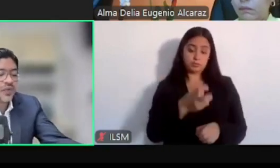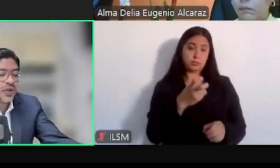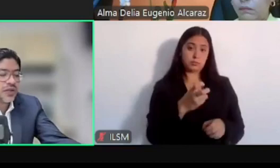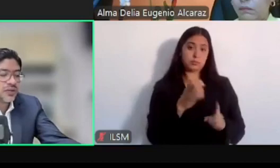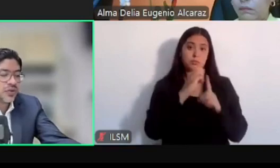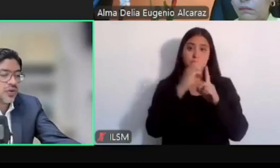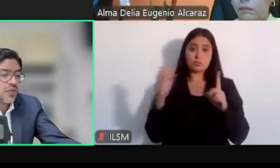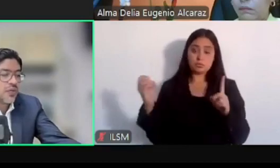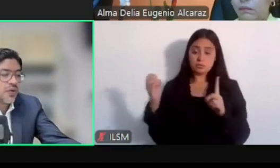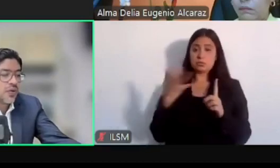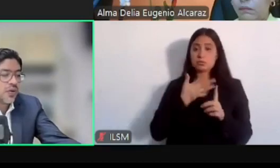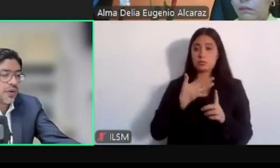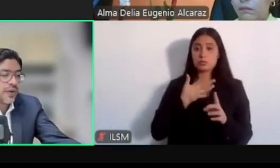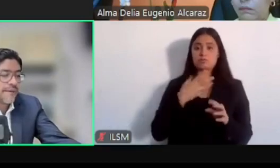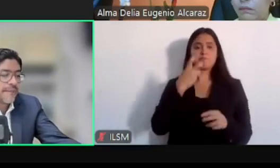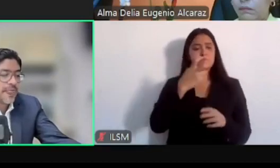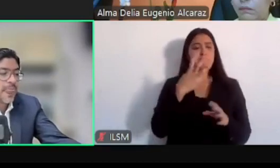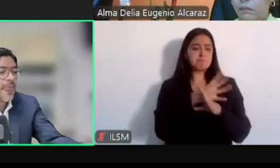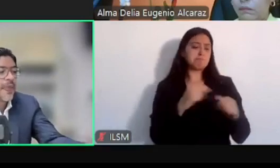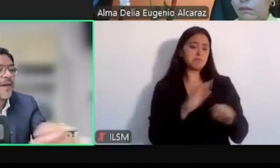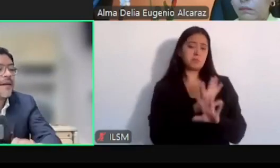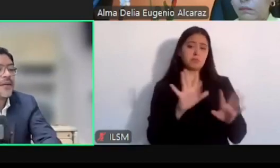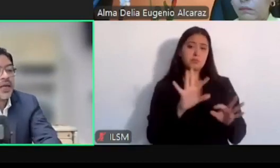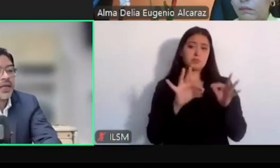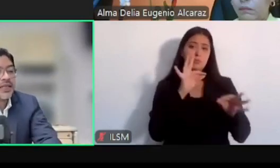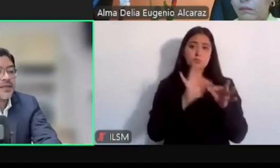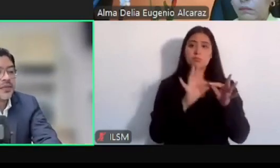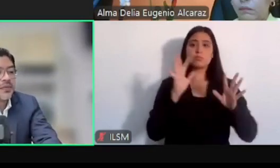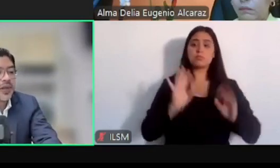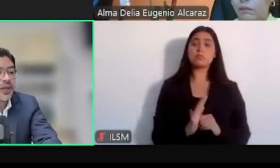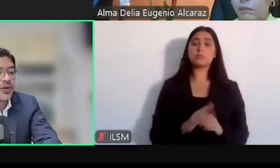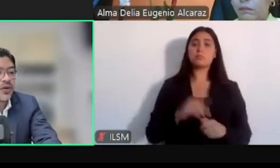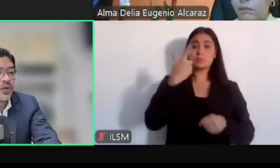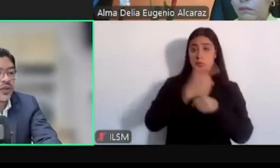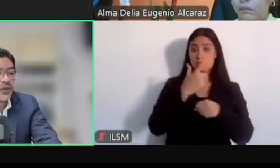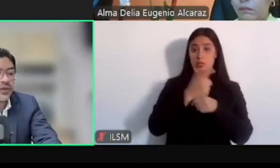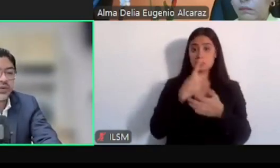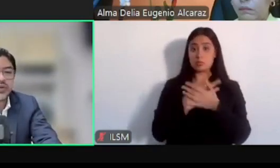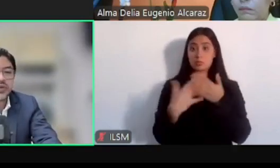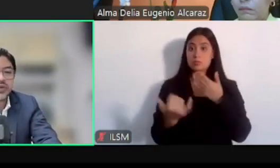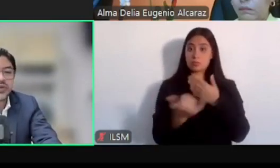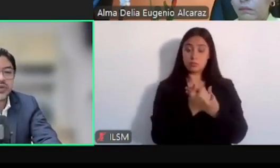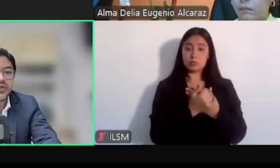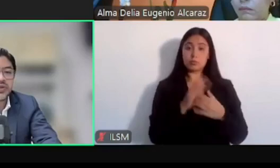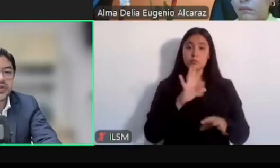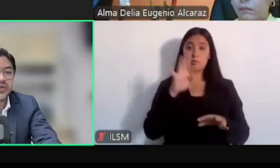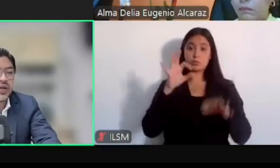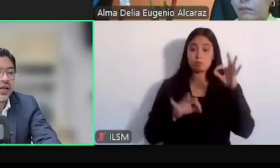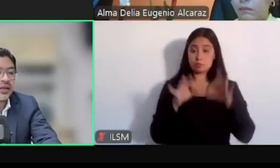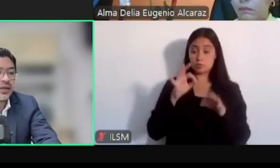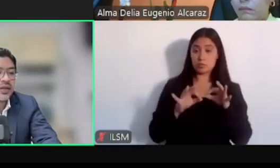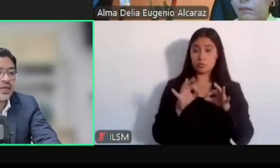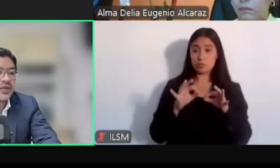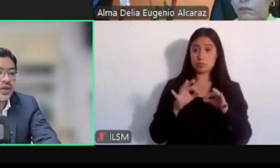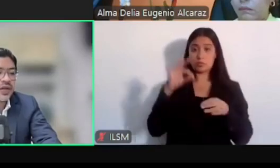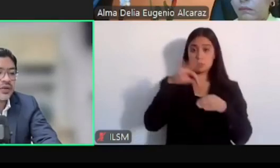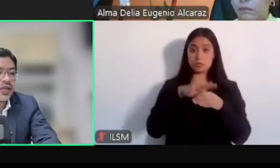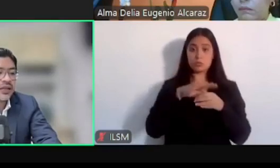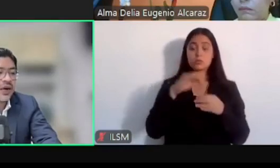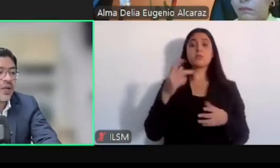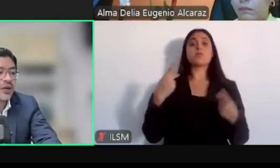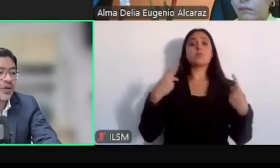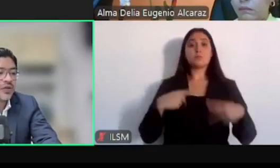el archivo del asunto como concluido en El séptimo proyecto de cuenta con el juicio electoral ciudadano